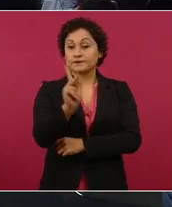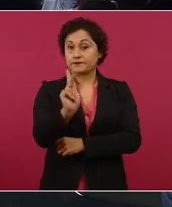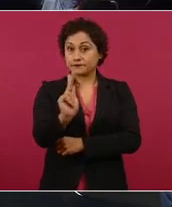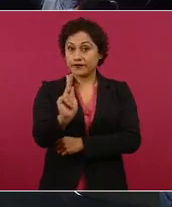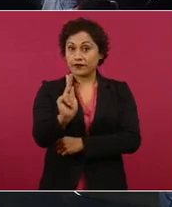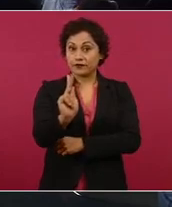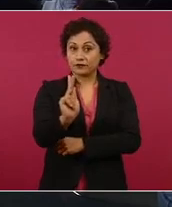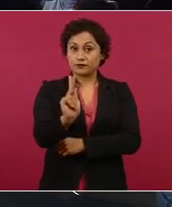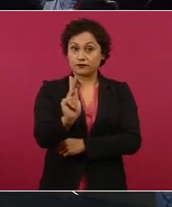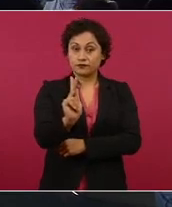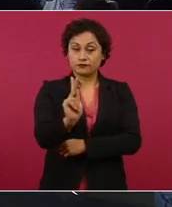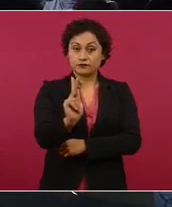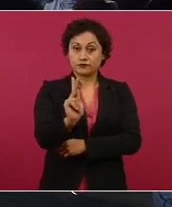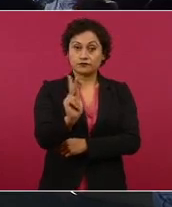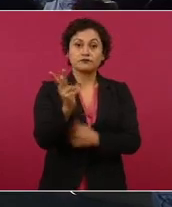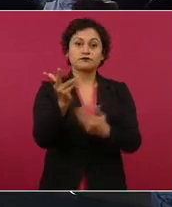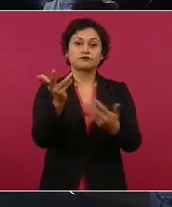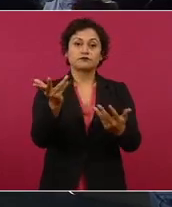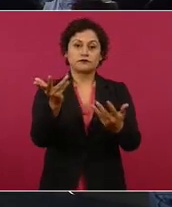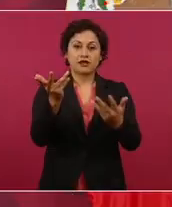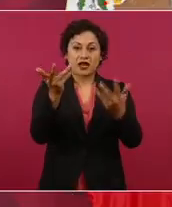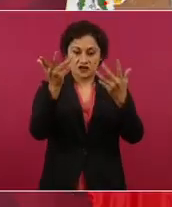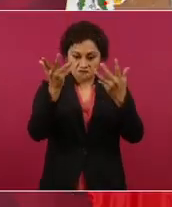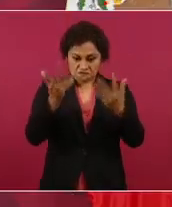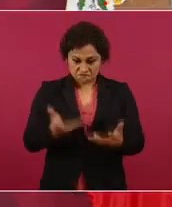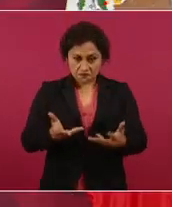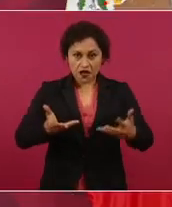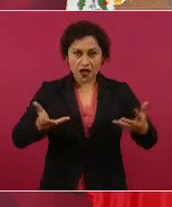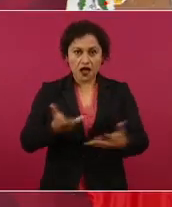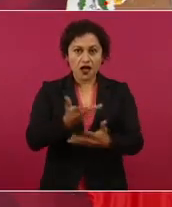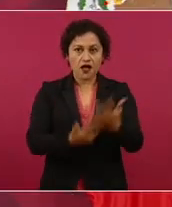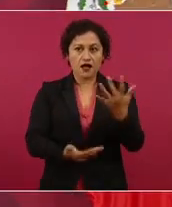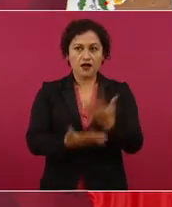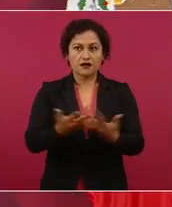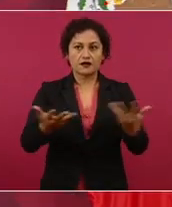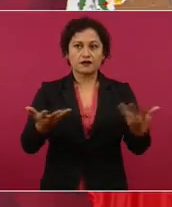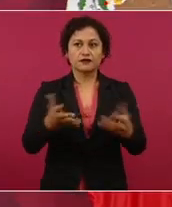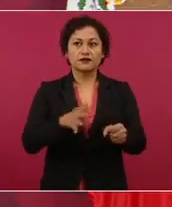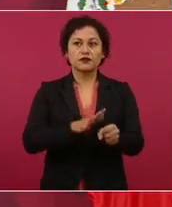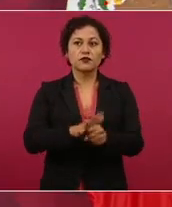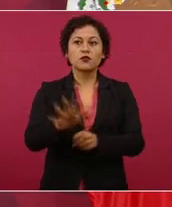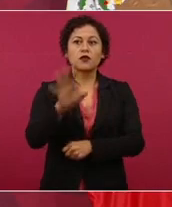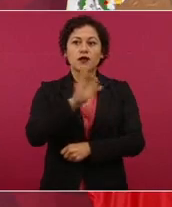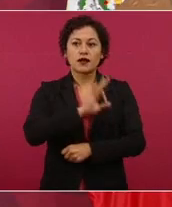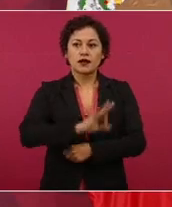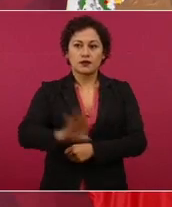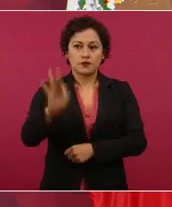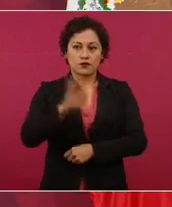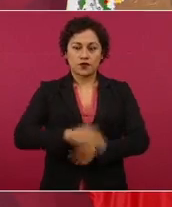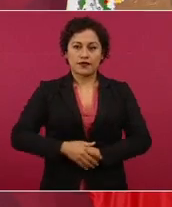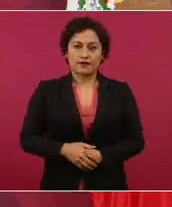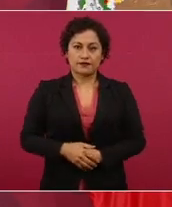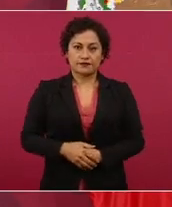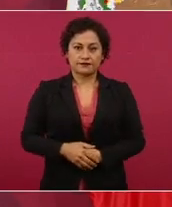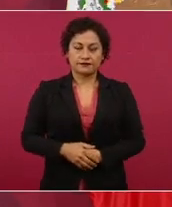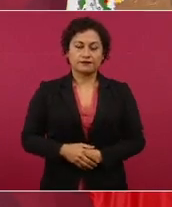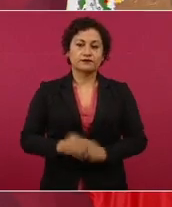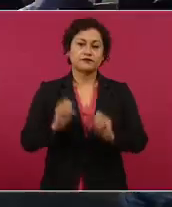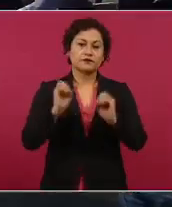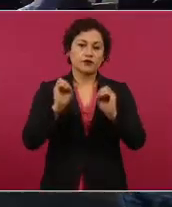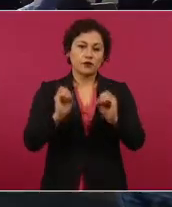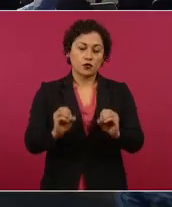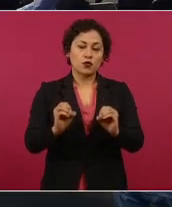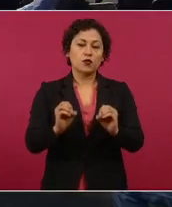¿qué podemos lograr? O ¿cómo irlo haciendo por